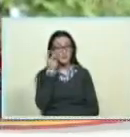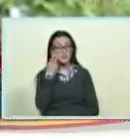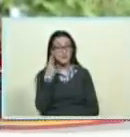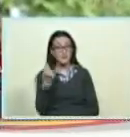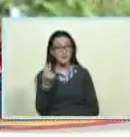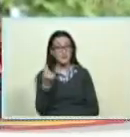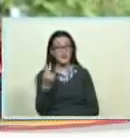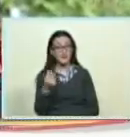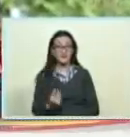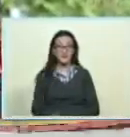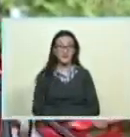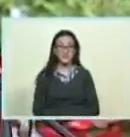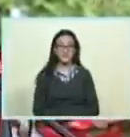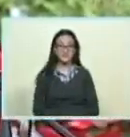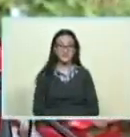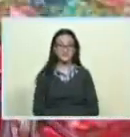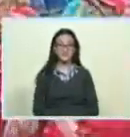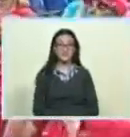¡Pendientes!